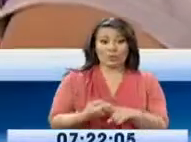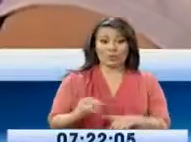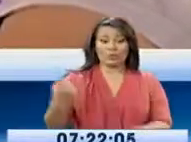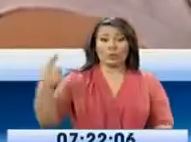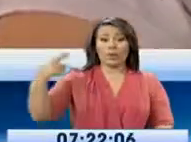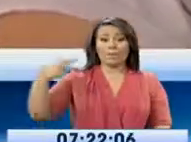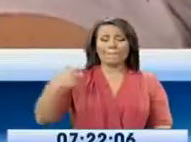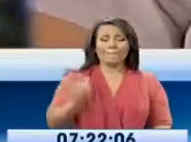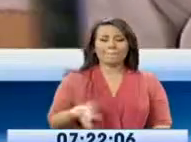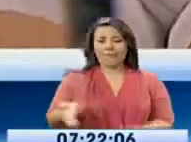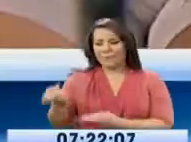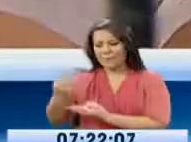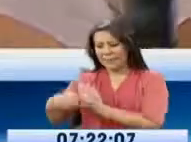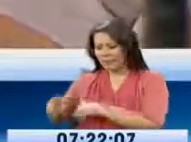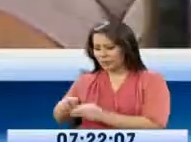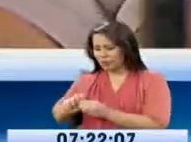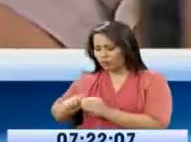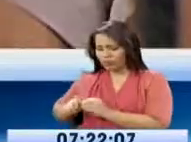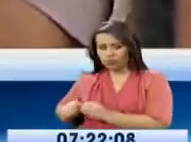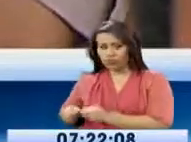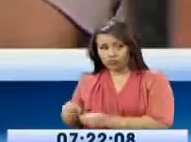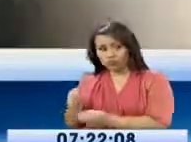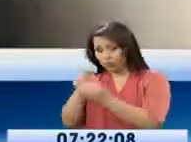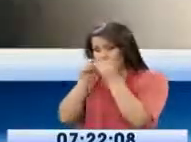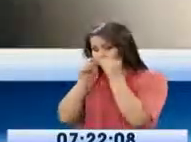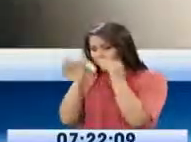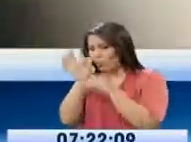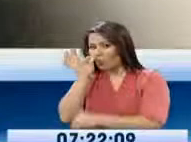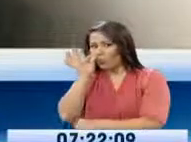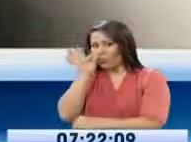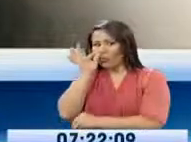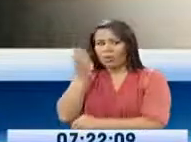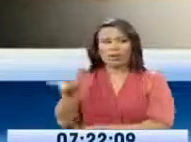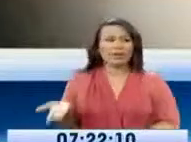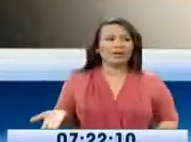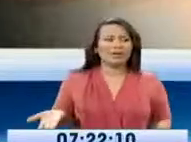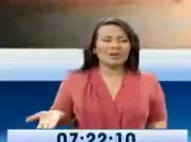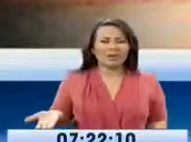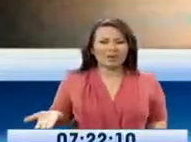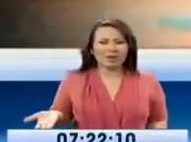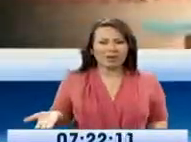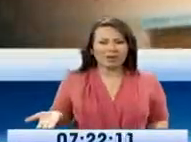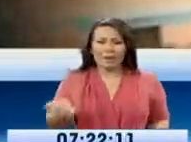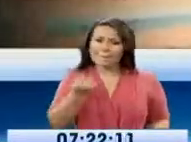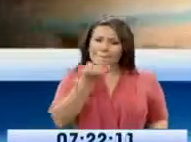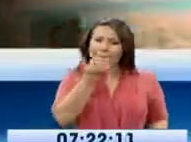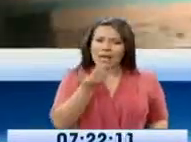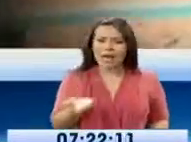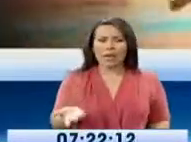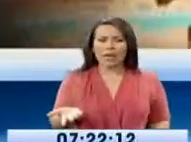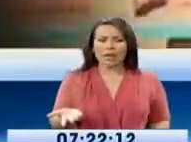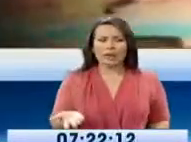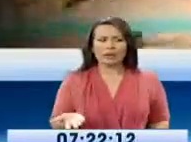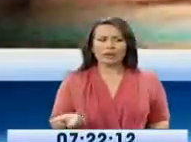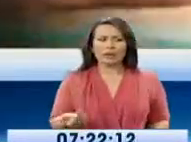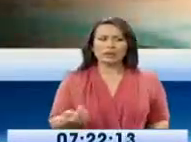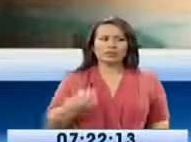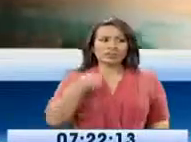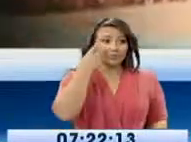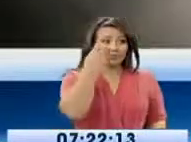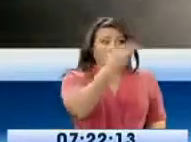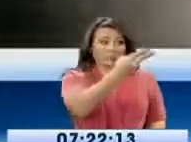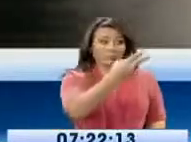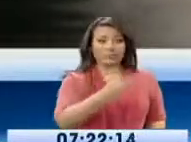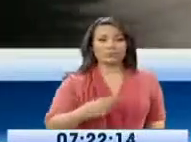a la H, a la marihuana y a todo. ¿De frente? De frente ya, a toda hora. De mañana, por ejemplo, de las 7,